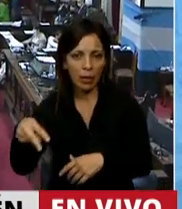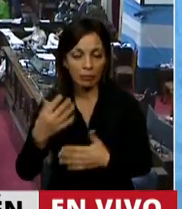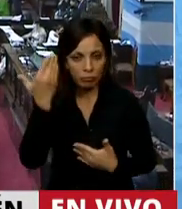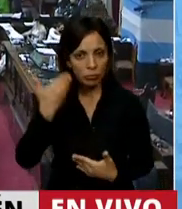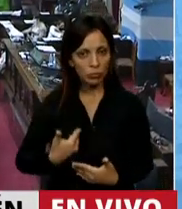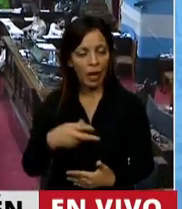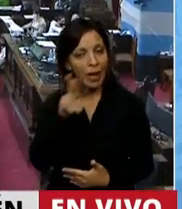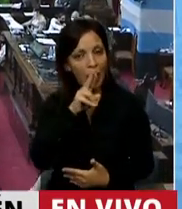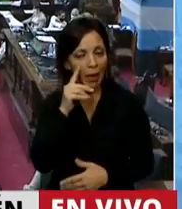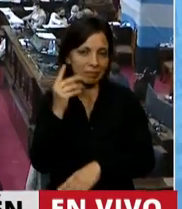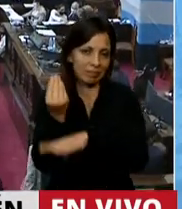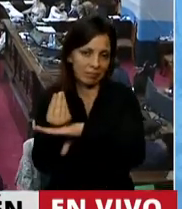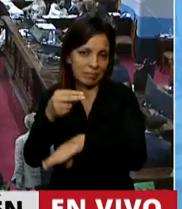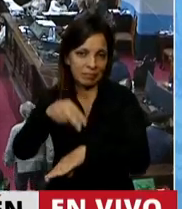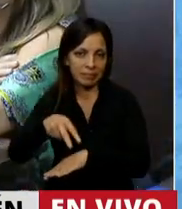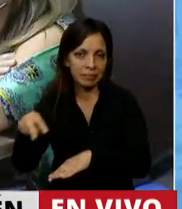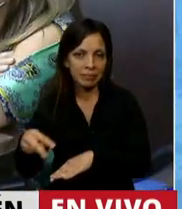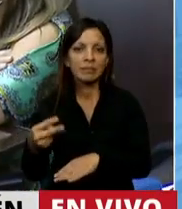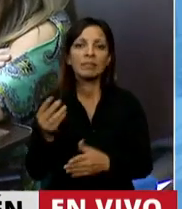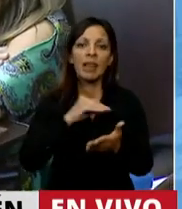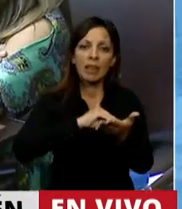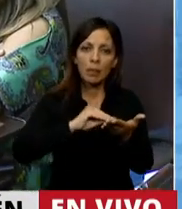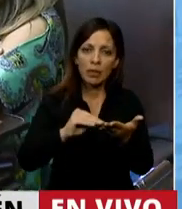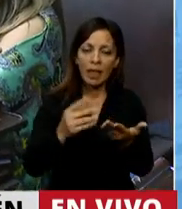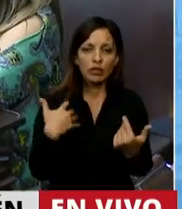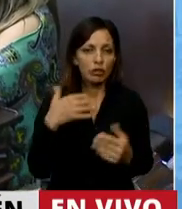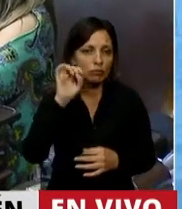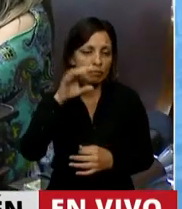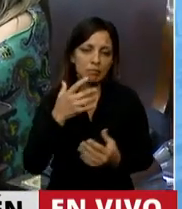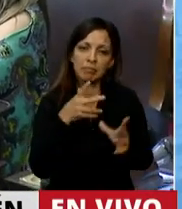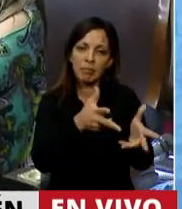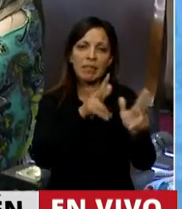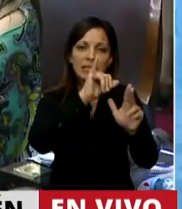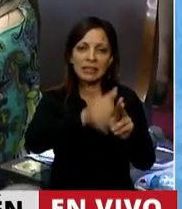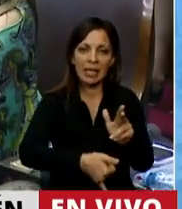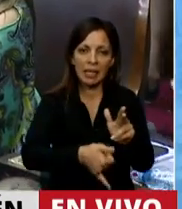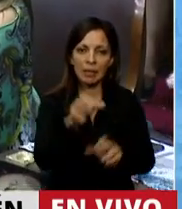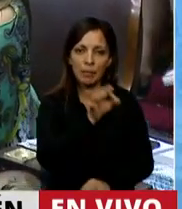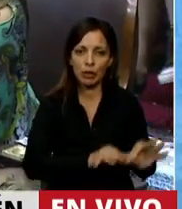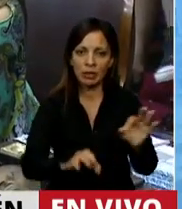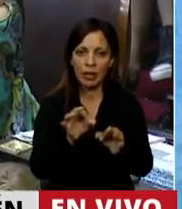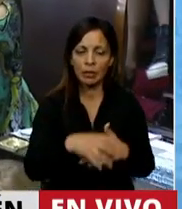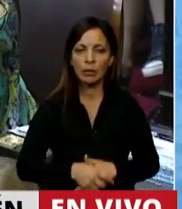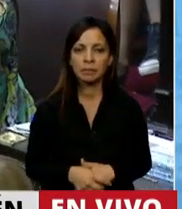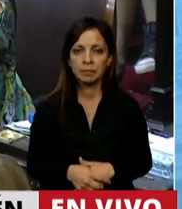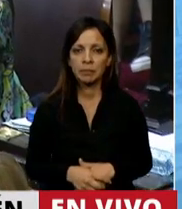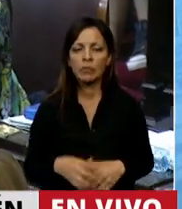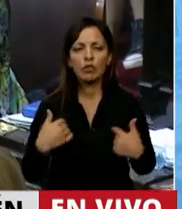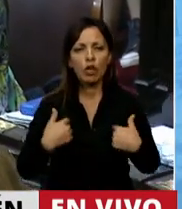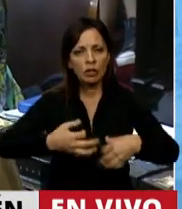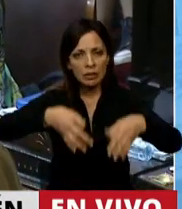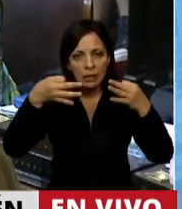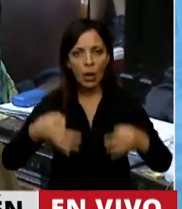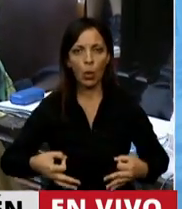mujer neuquina, legisladora, no puedo más que acompañar este proyecto de ley. Estoy convencida de que un